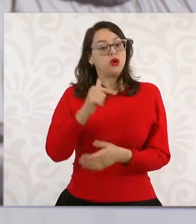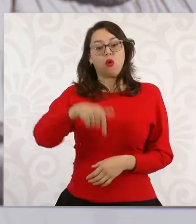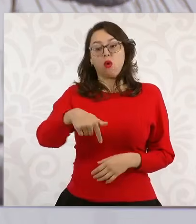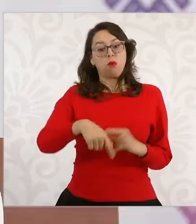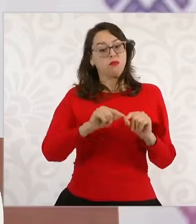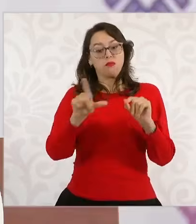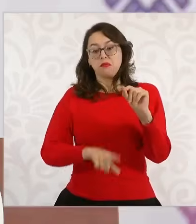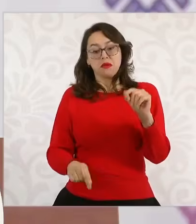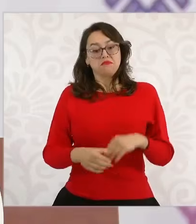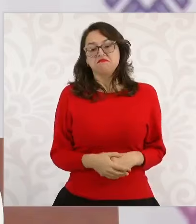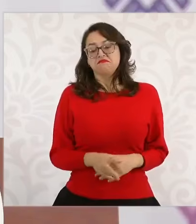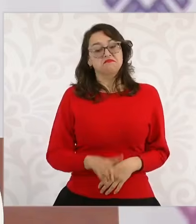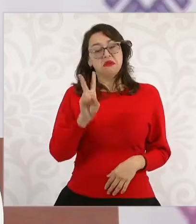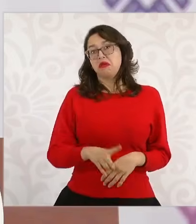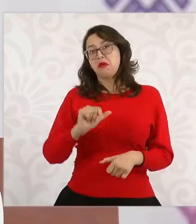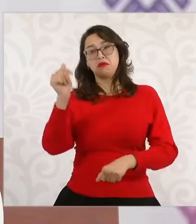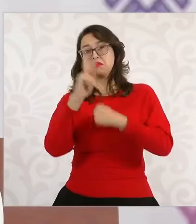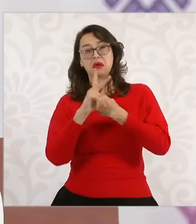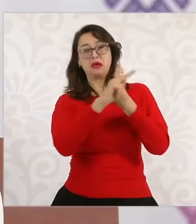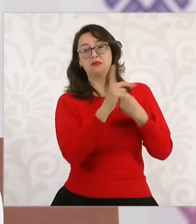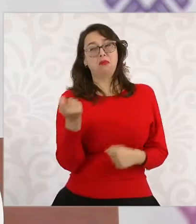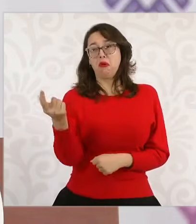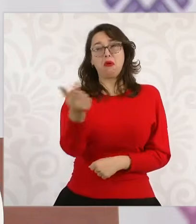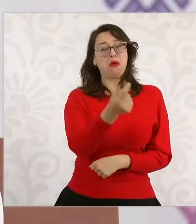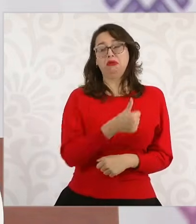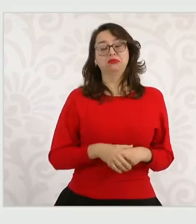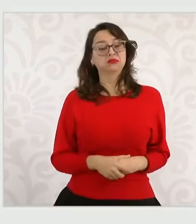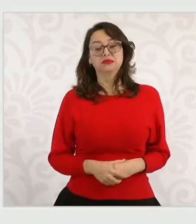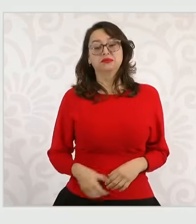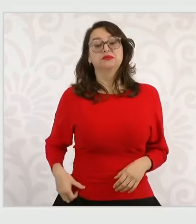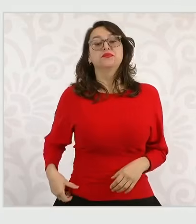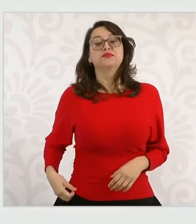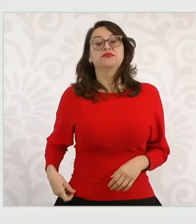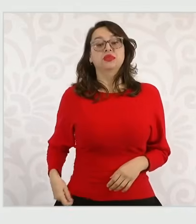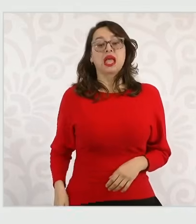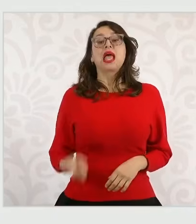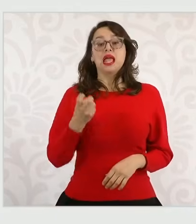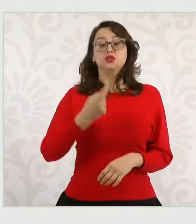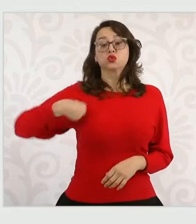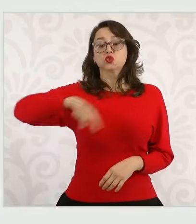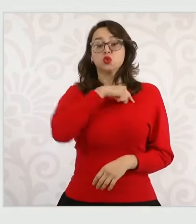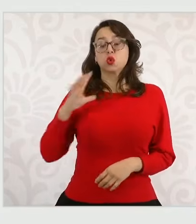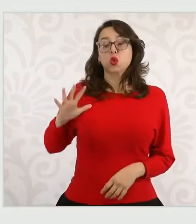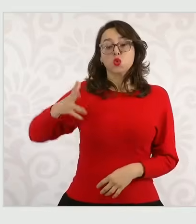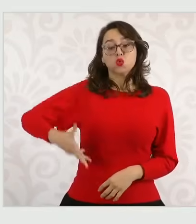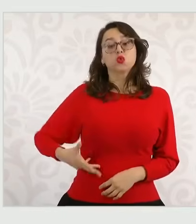No lo tiene casi ningún país del mundo. Y eso debemos sentirnos muy